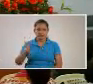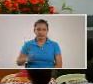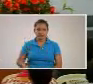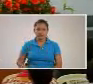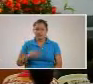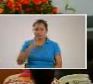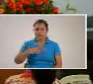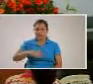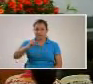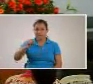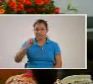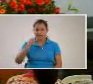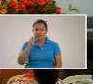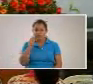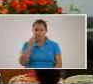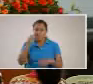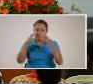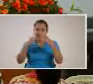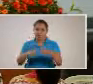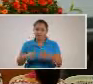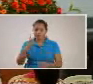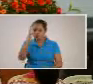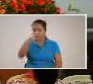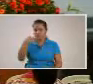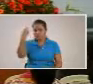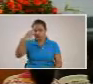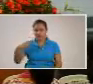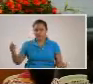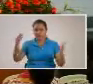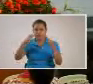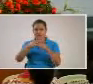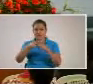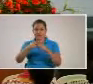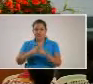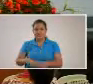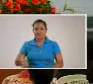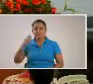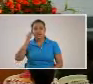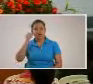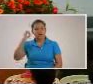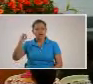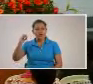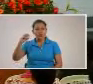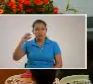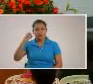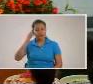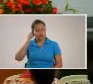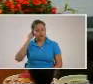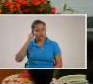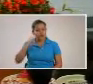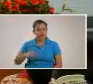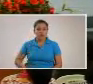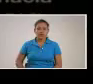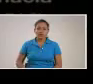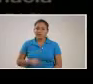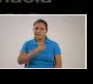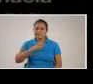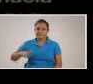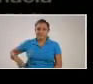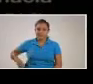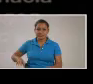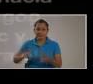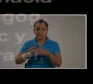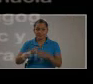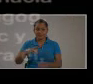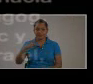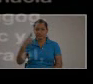hombre, pon tu rostro hacia Gog, de la tierra de Magog, príncipe de Ros. Entonces,